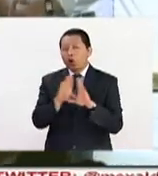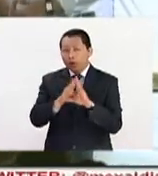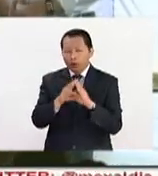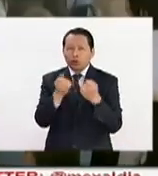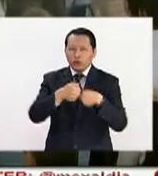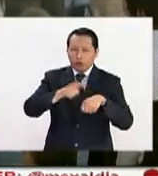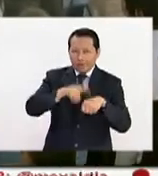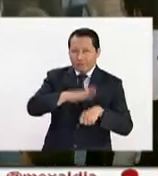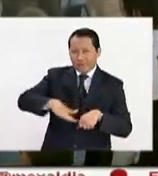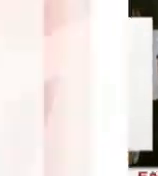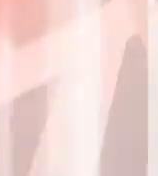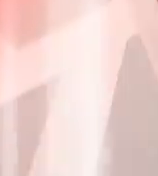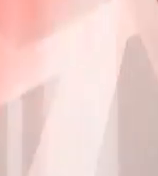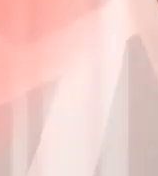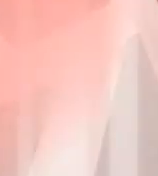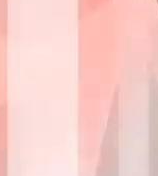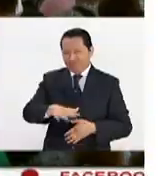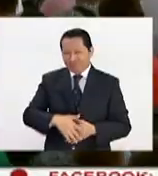social y urbana.